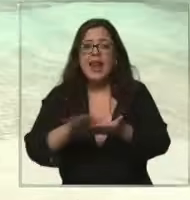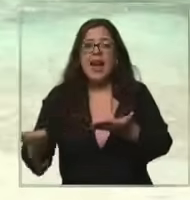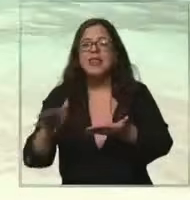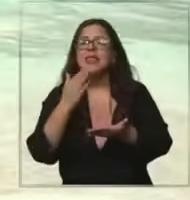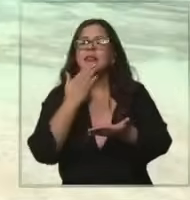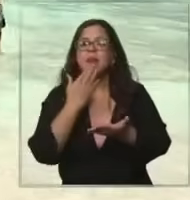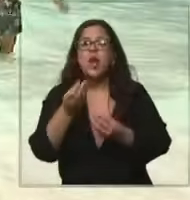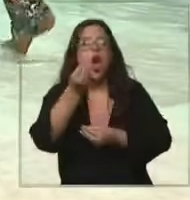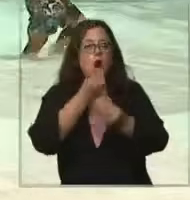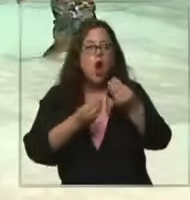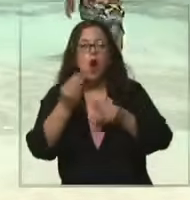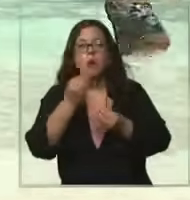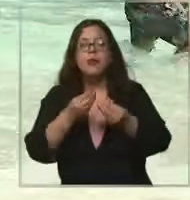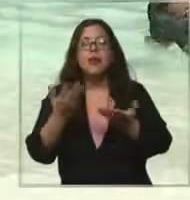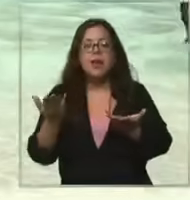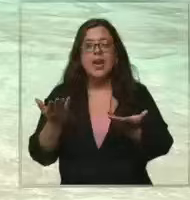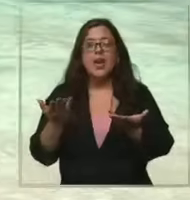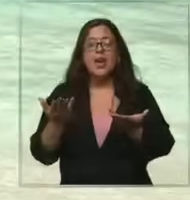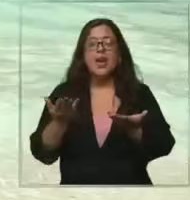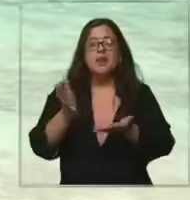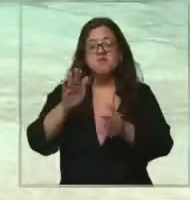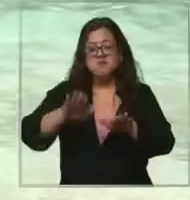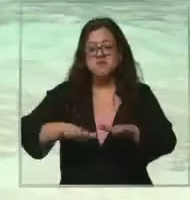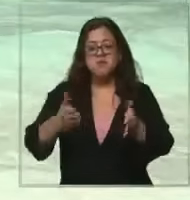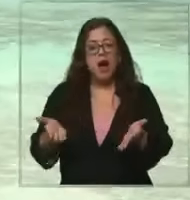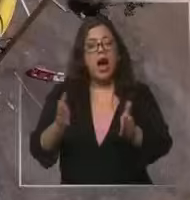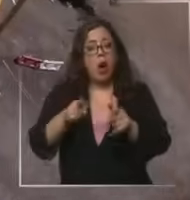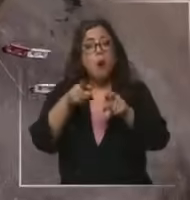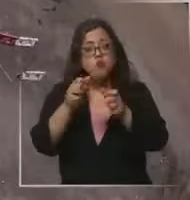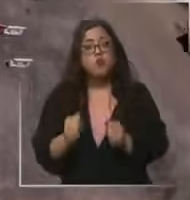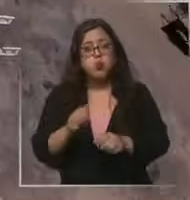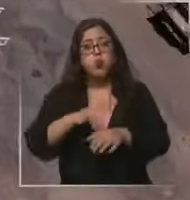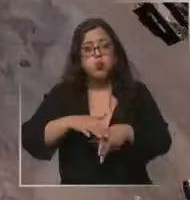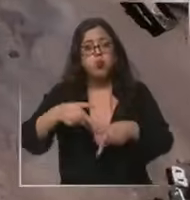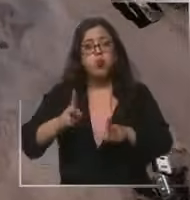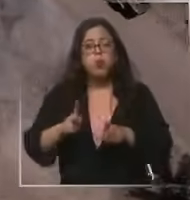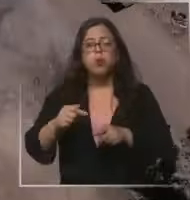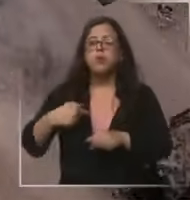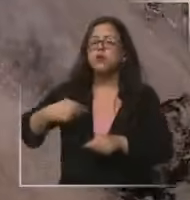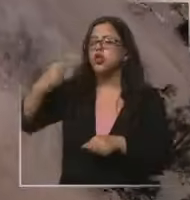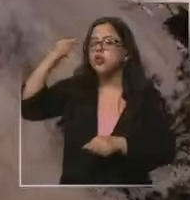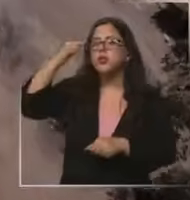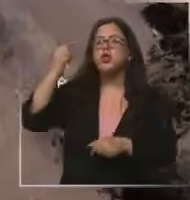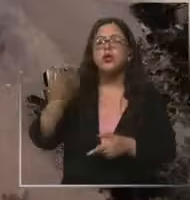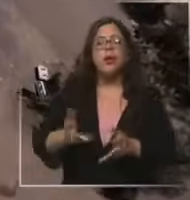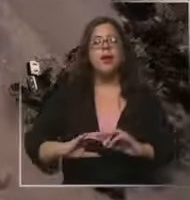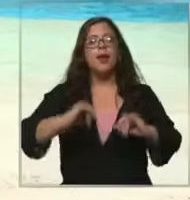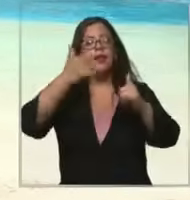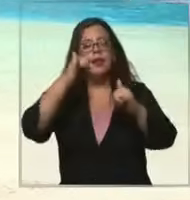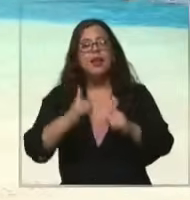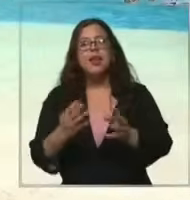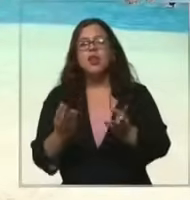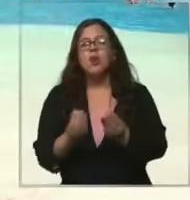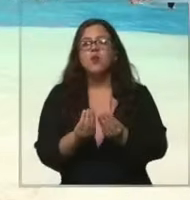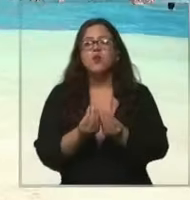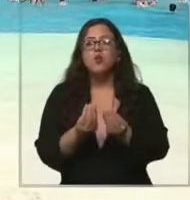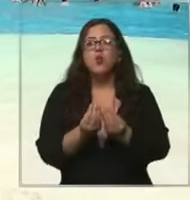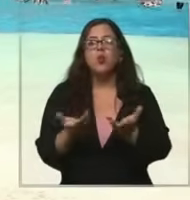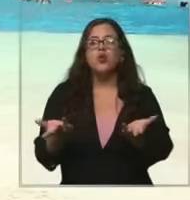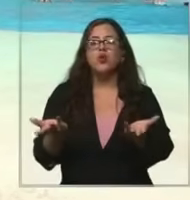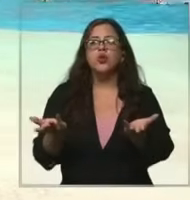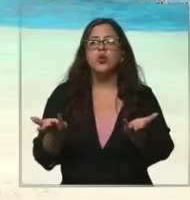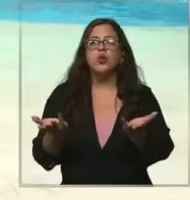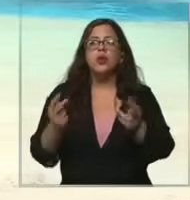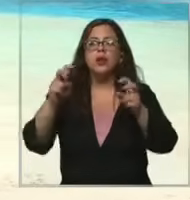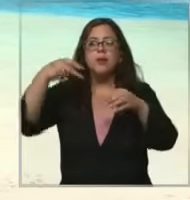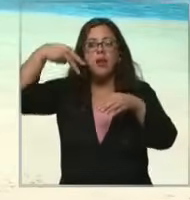ingresar comida para así hasta hacer un asado. Es que encuentro como que entretenido, mucho flujo,